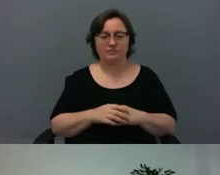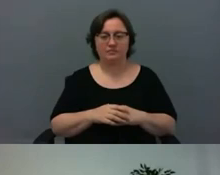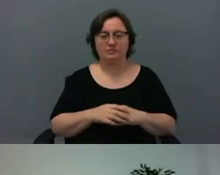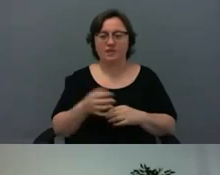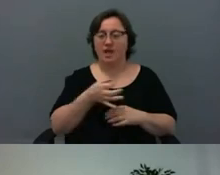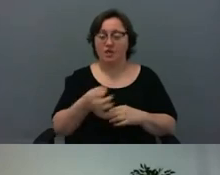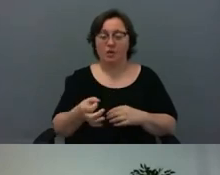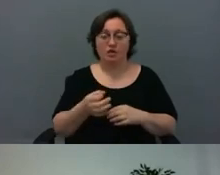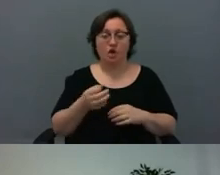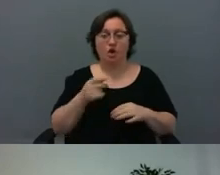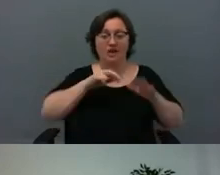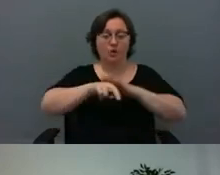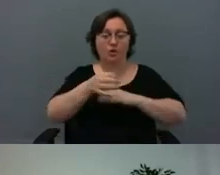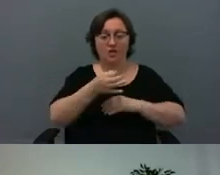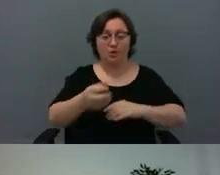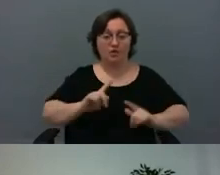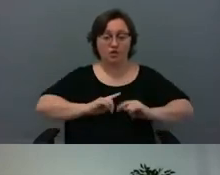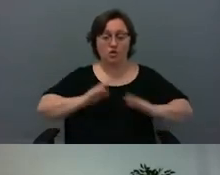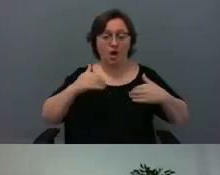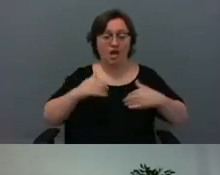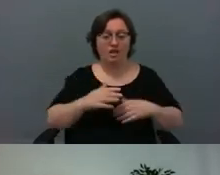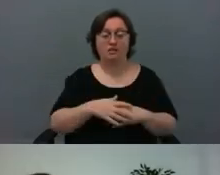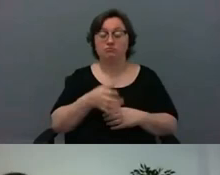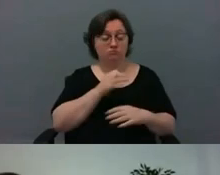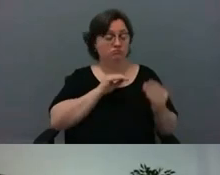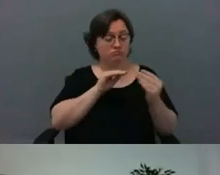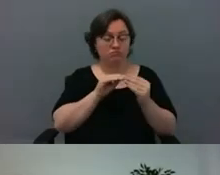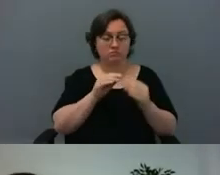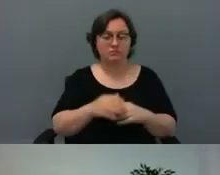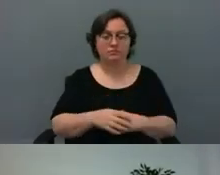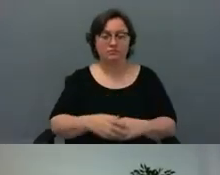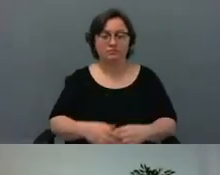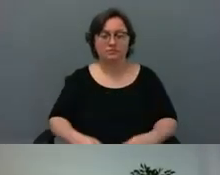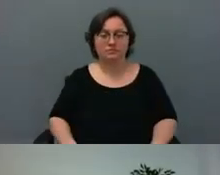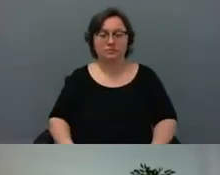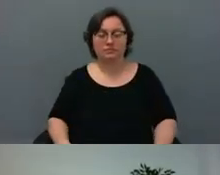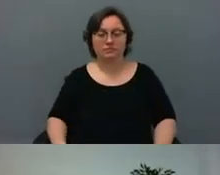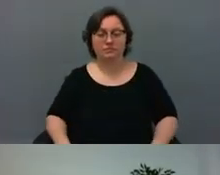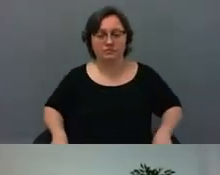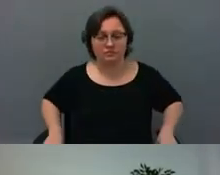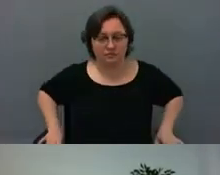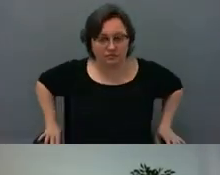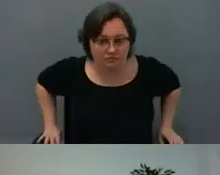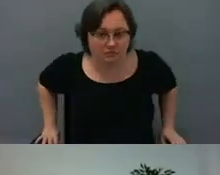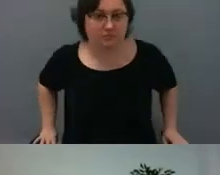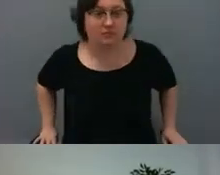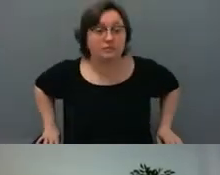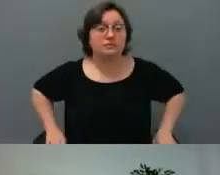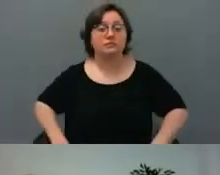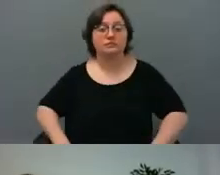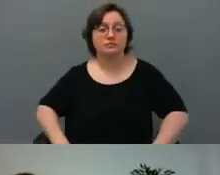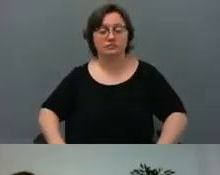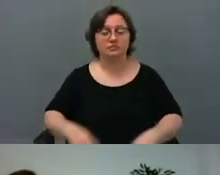Totalmente. A eso me iré. A eso me